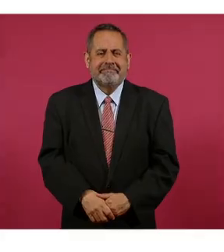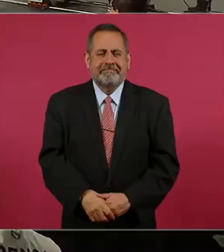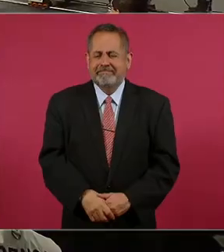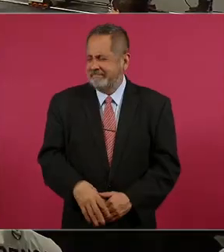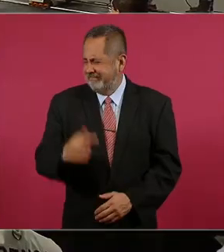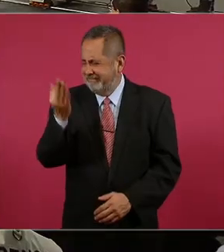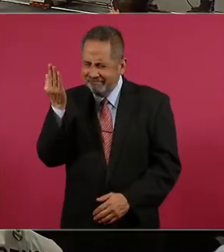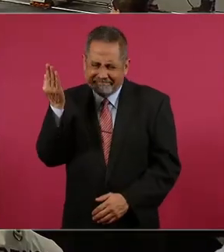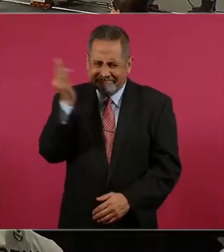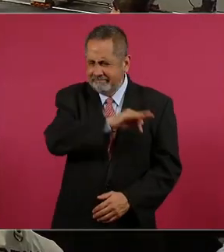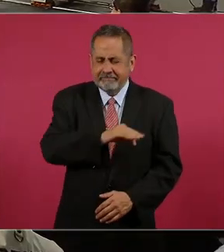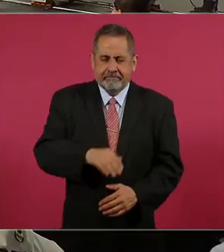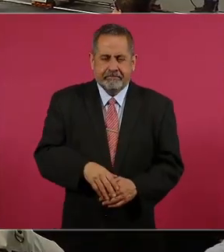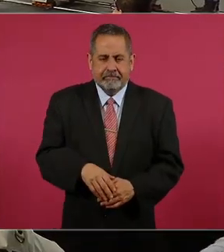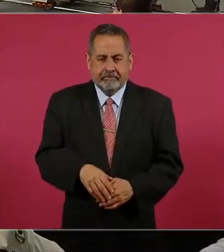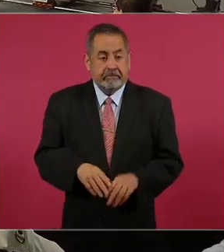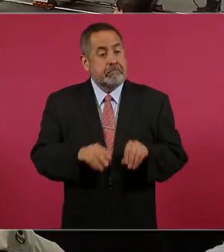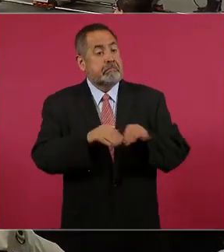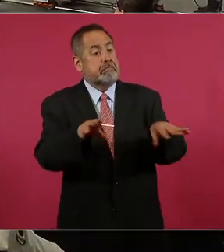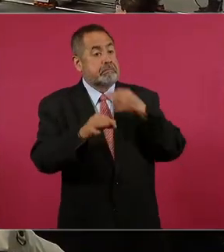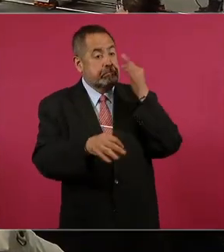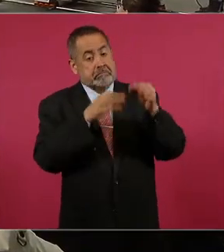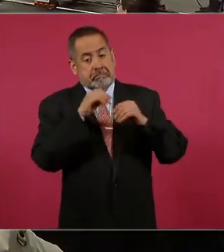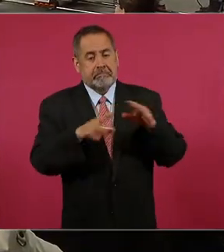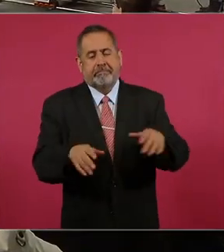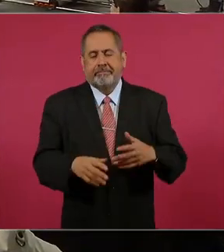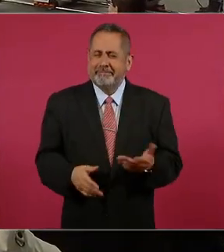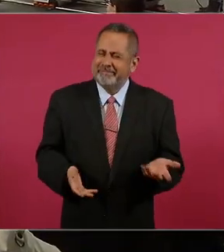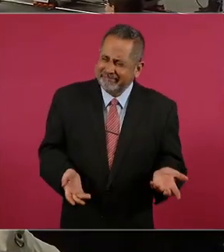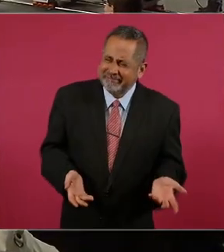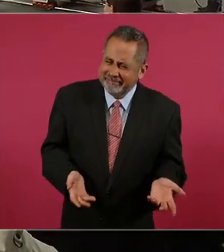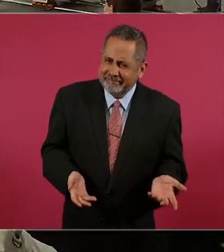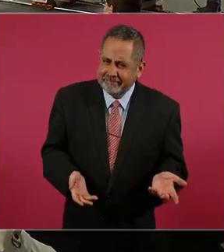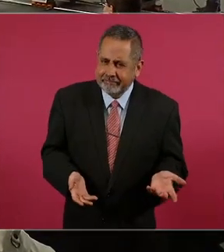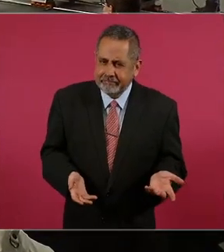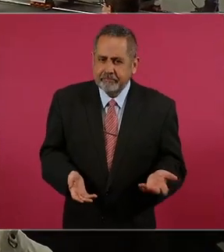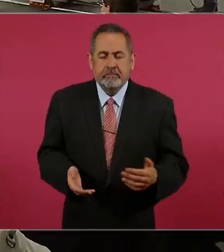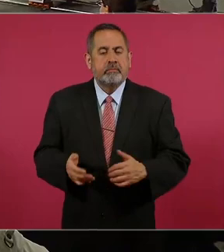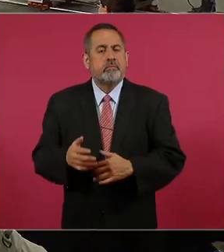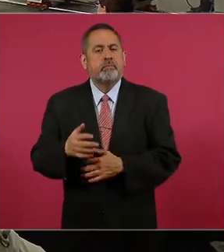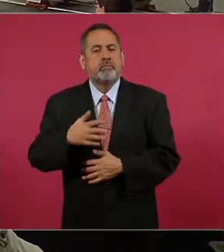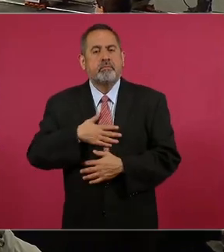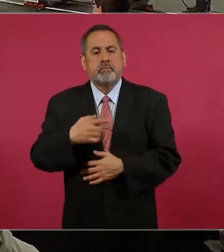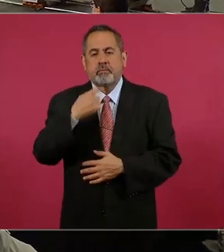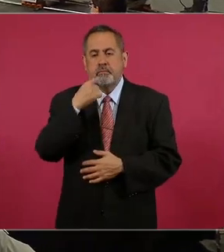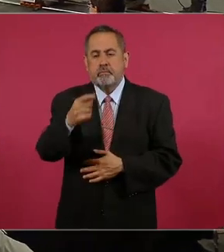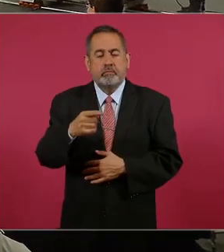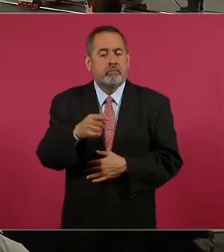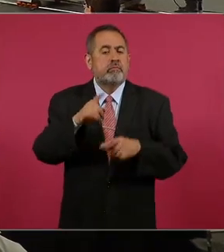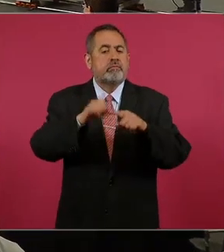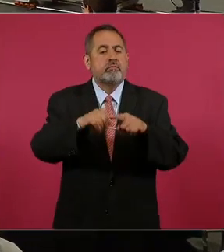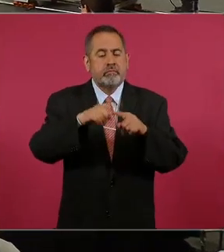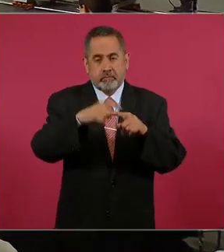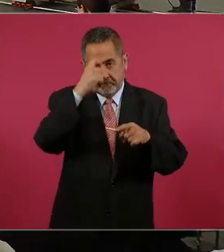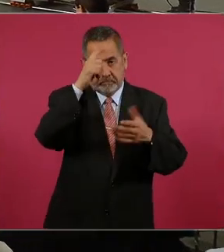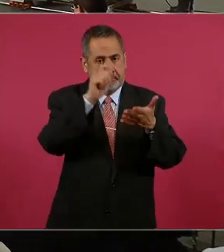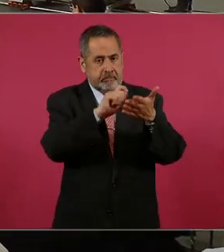completamente, pero ahí están las ocho. Pero hablaba yo de los articulistas.